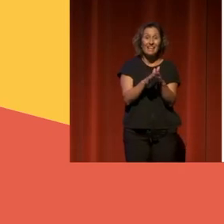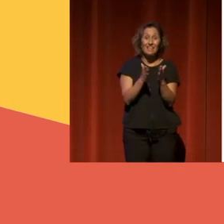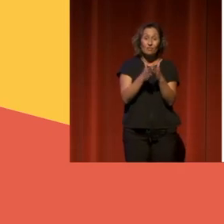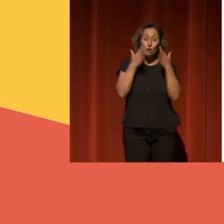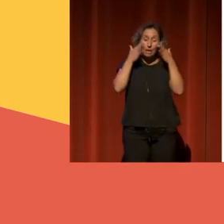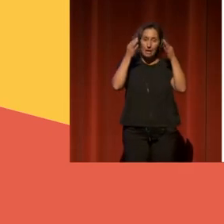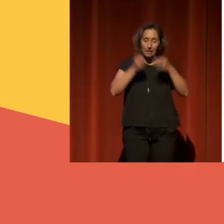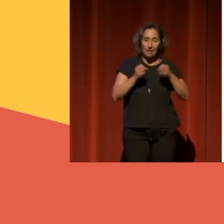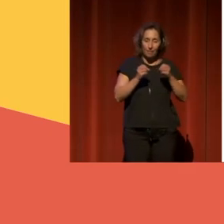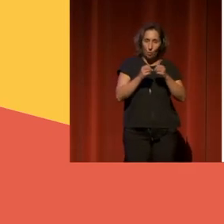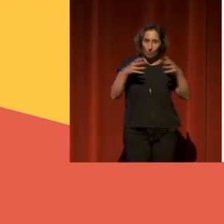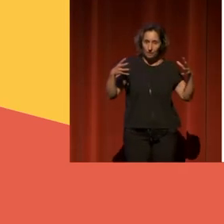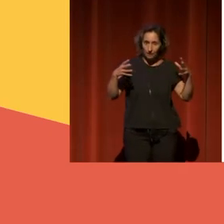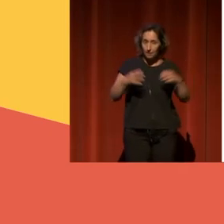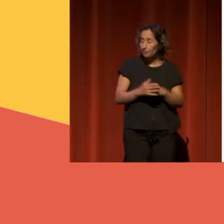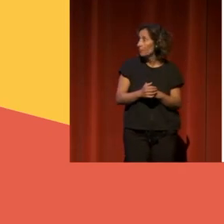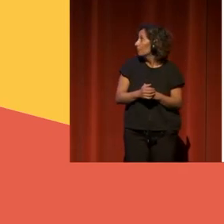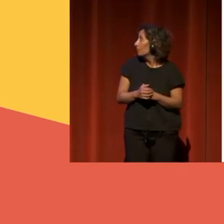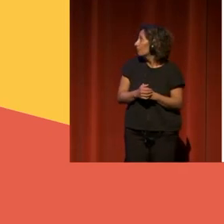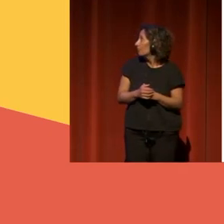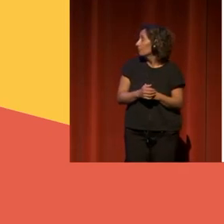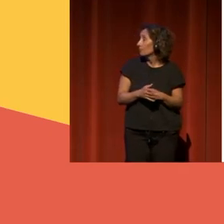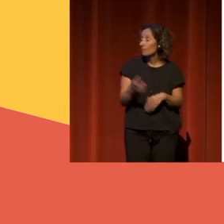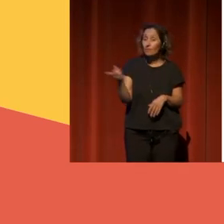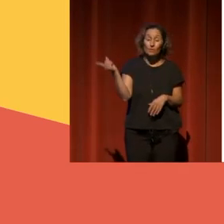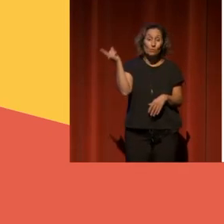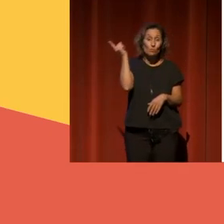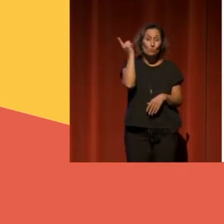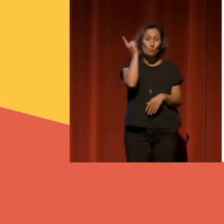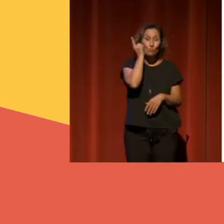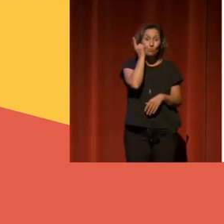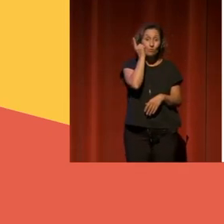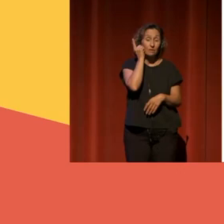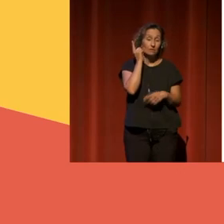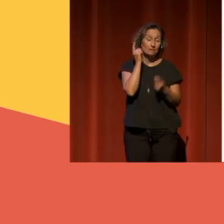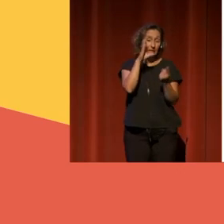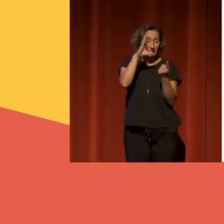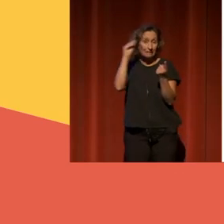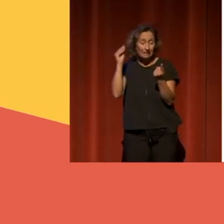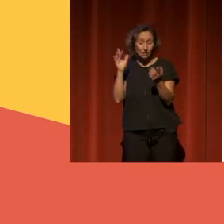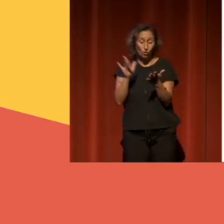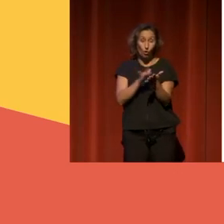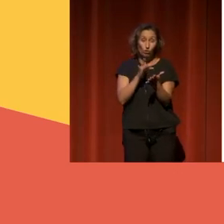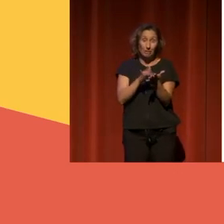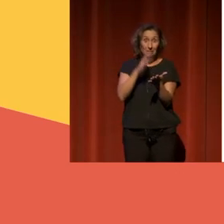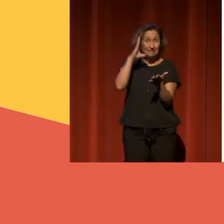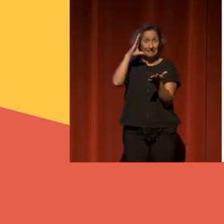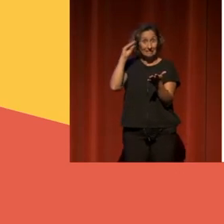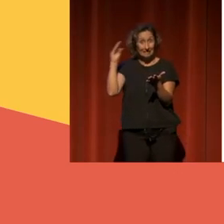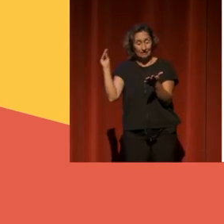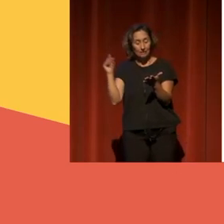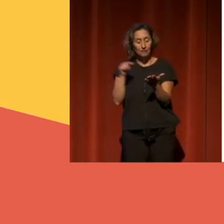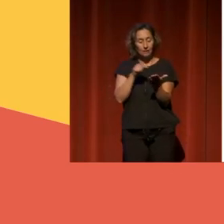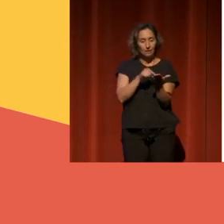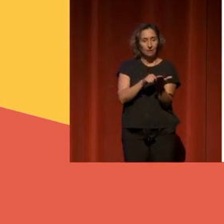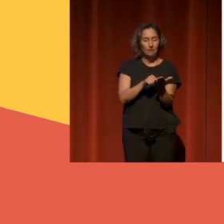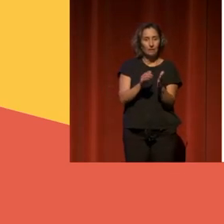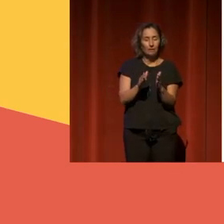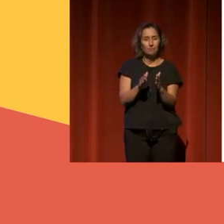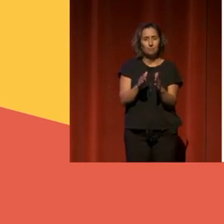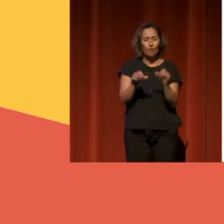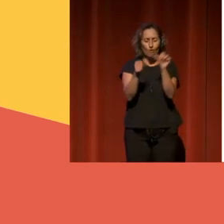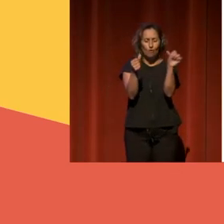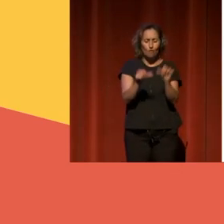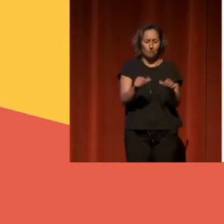aumentada. Gracias a la proliferación de los teléfonos inteligentes y de las tabletas digitales ha surgido este tipo de